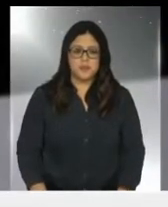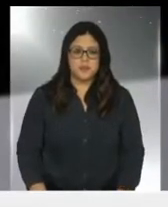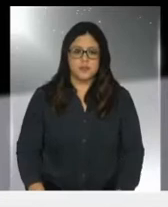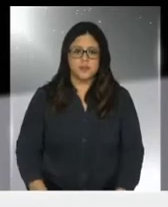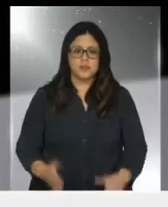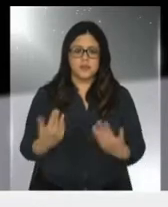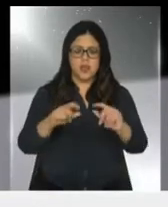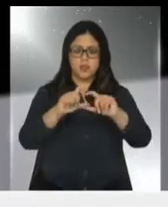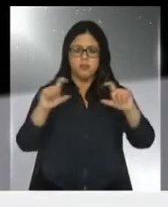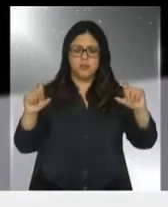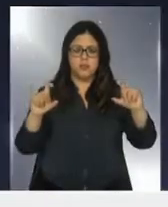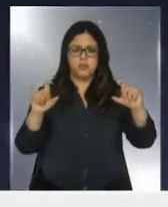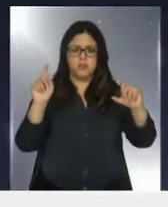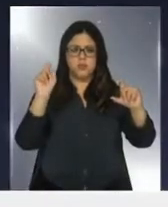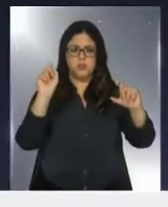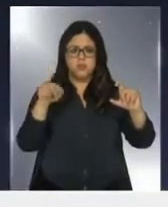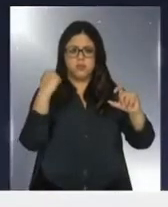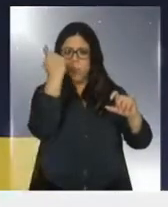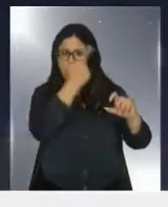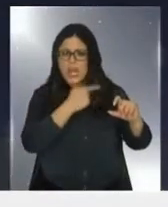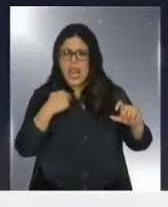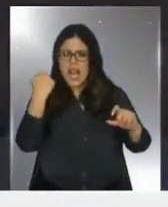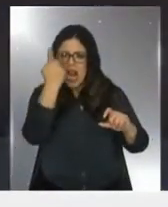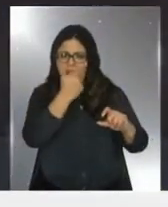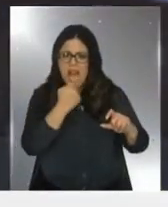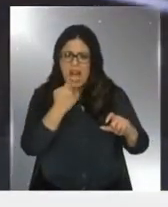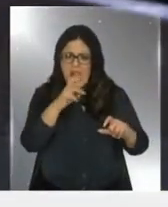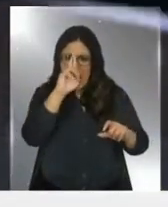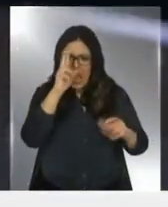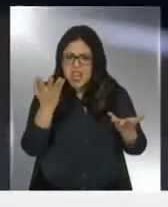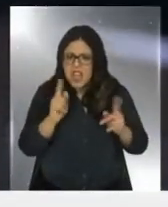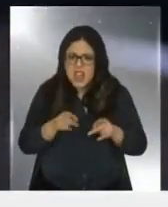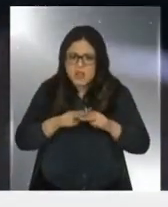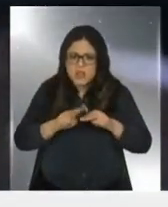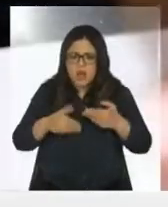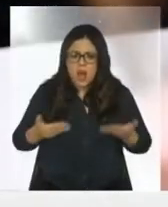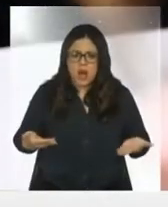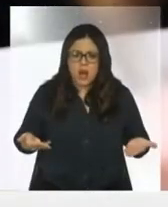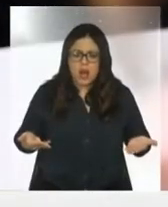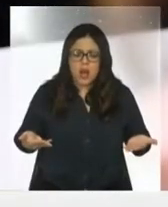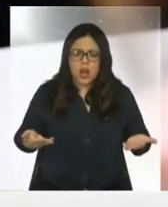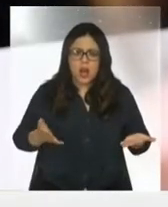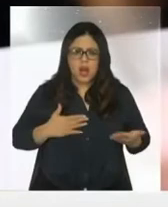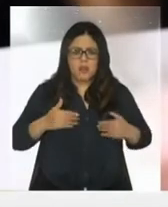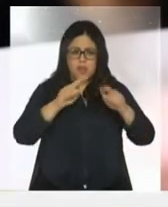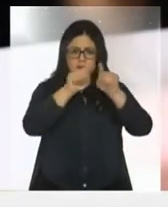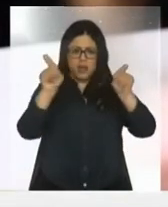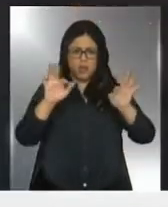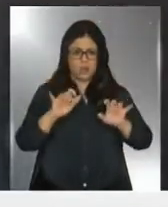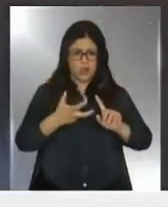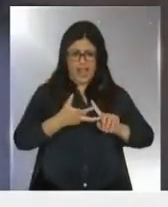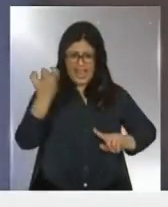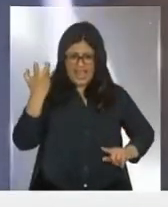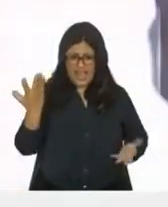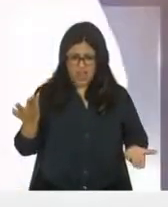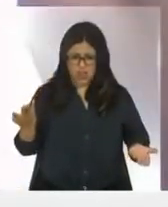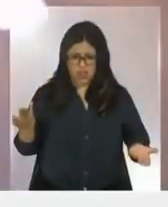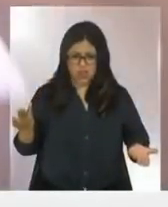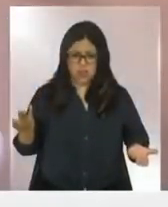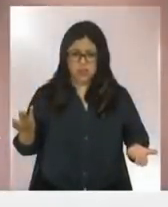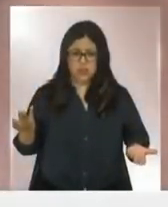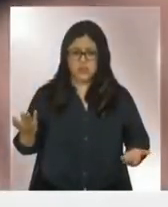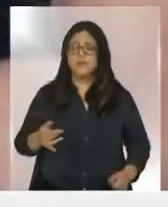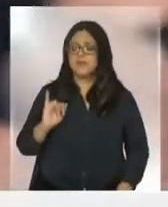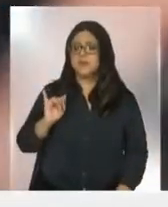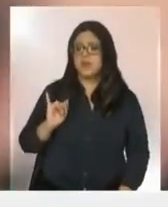el archivo y aparece una calavera. ¿Qué debo hacer ahora? ¿Mi computador está hackeado?